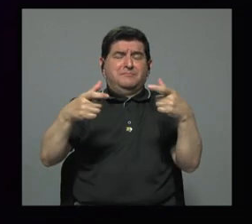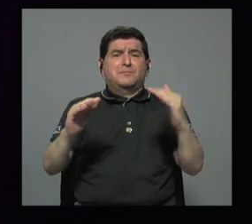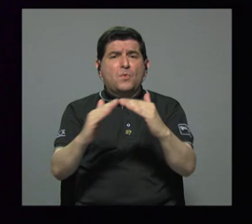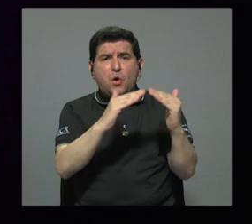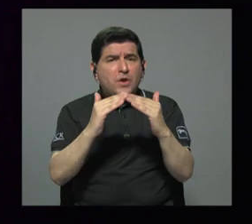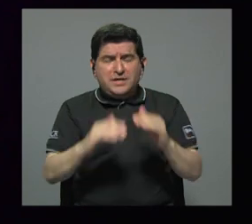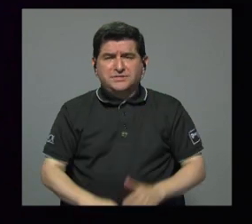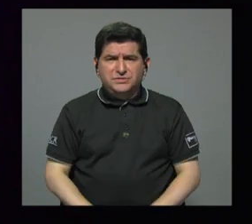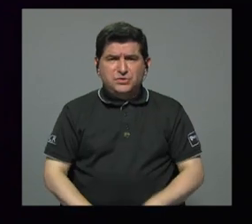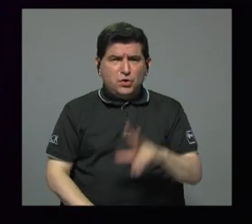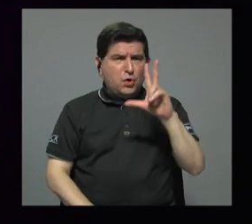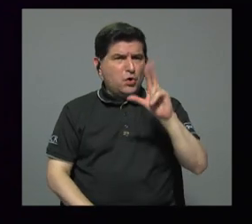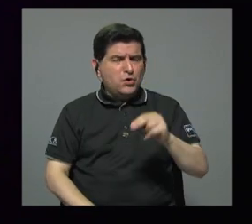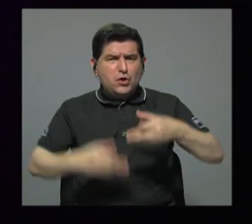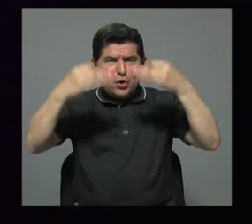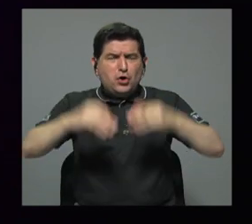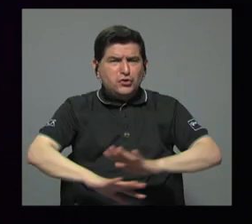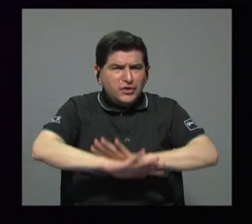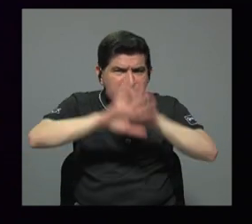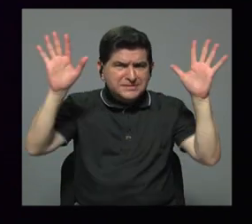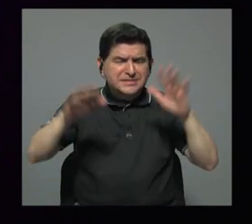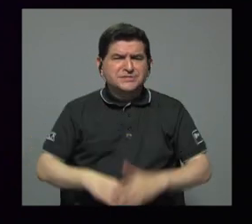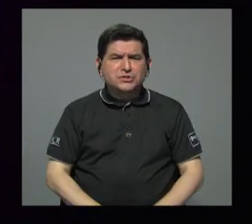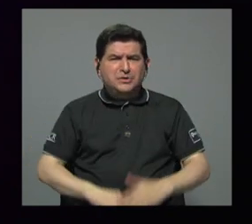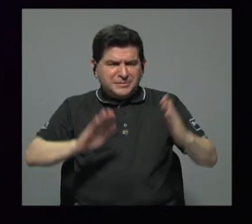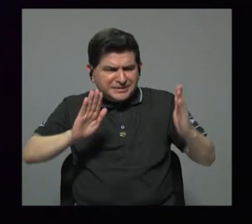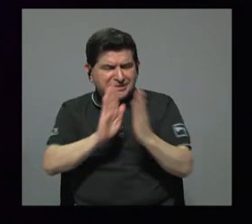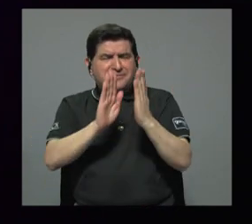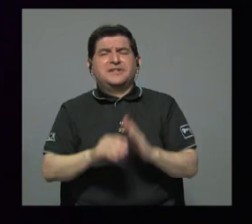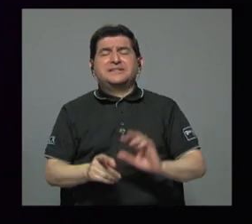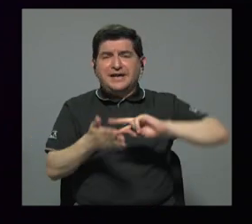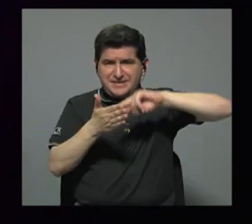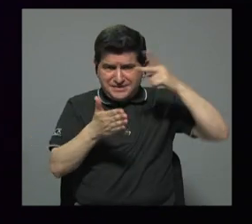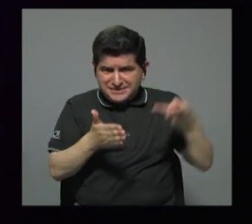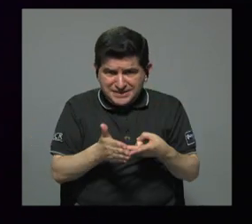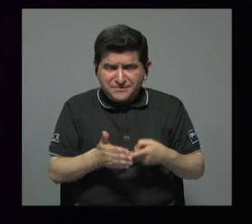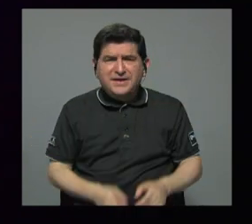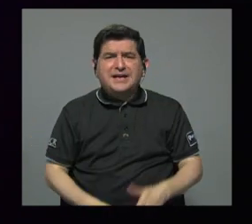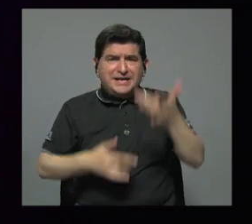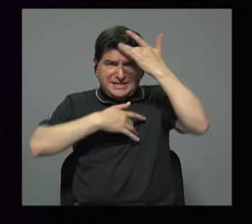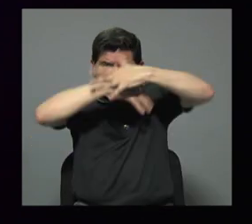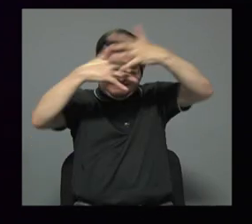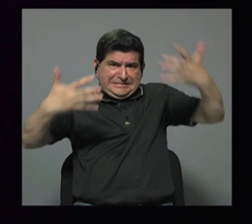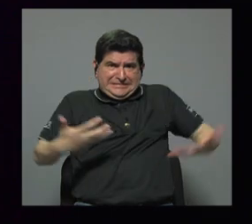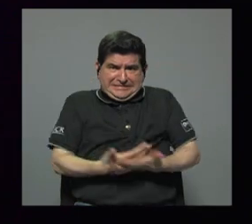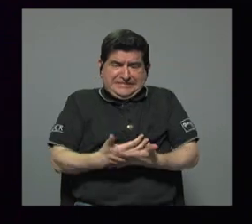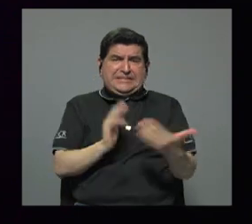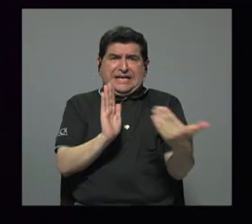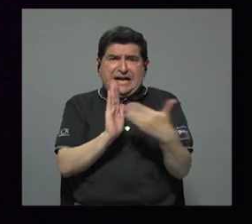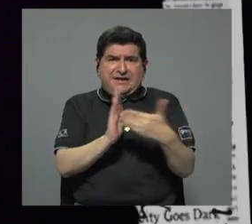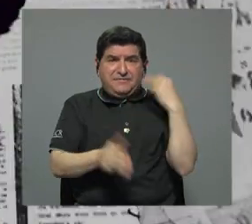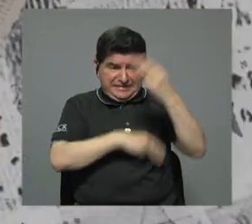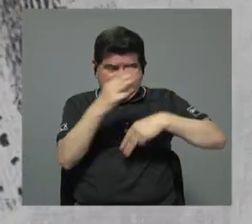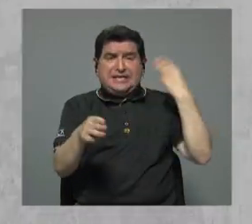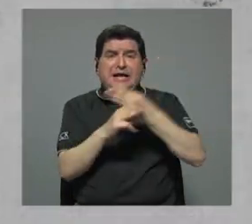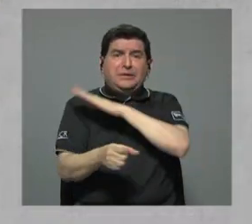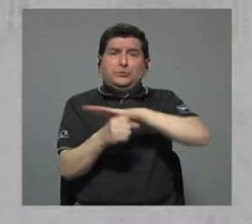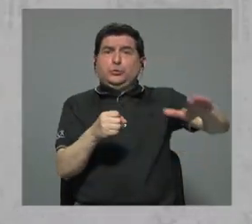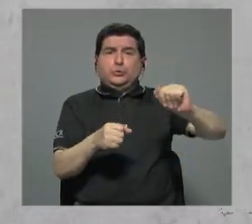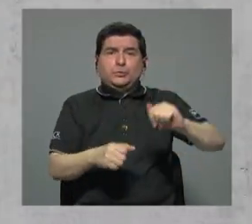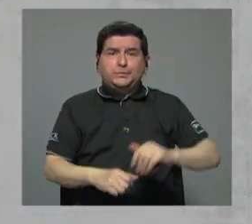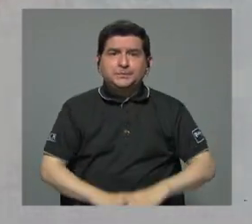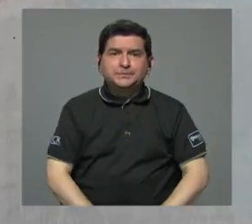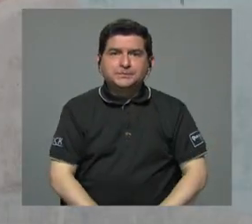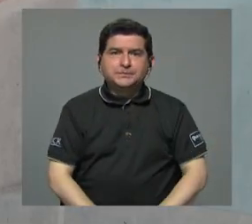población porque no se han tomado medidas claras para la contención de lo que ha significado una pandemia que ha afectado al mundo entero